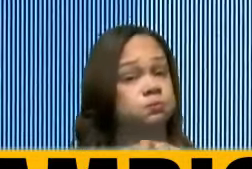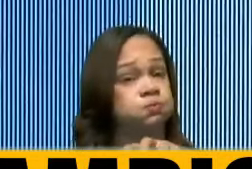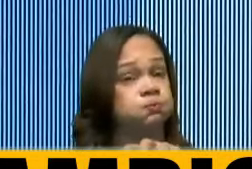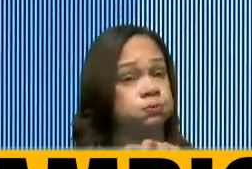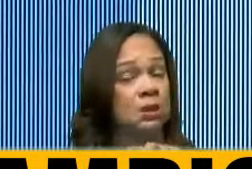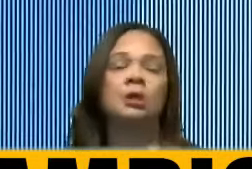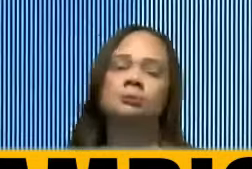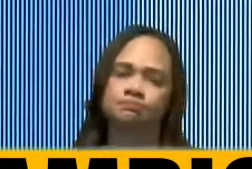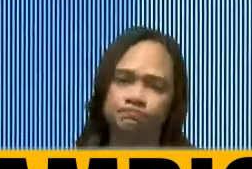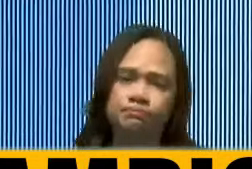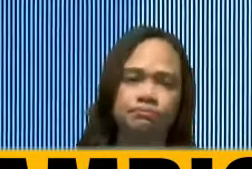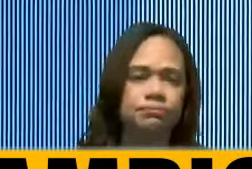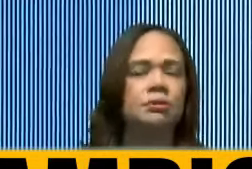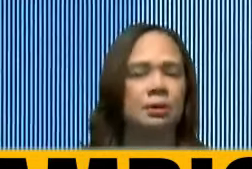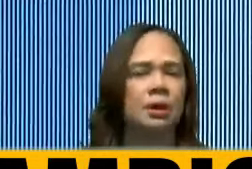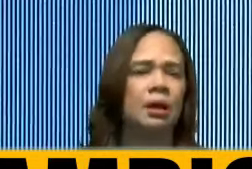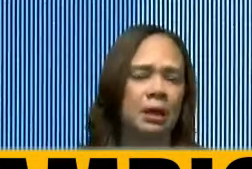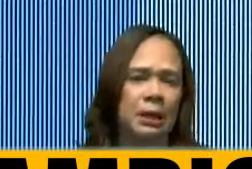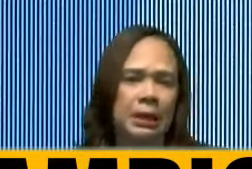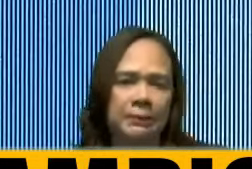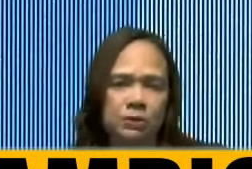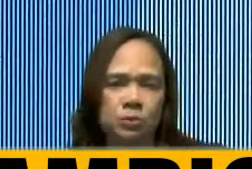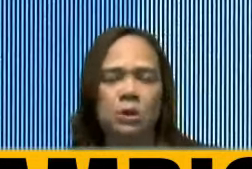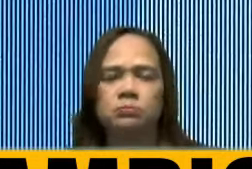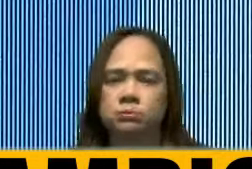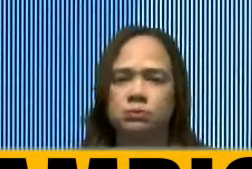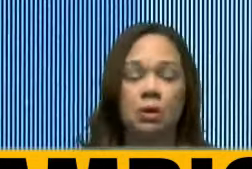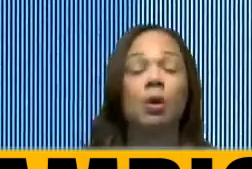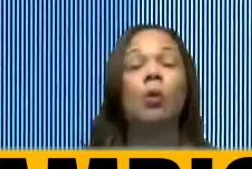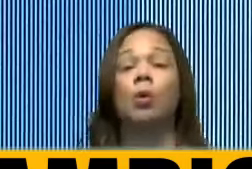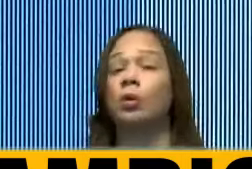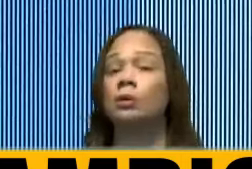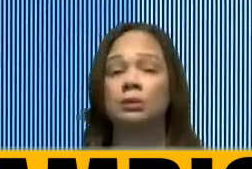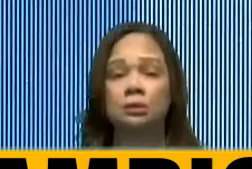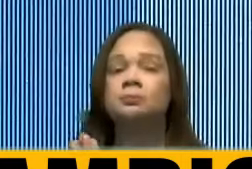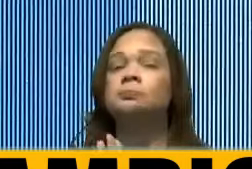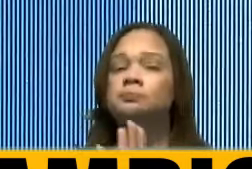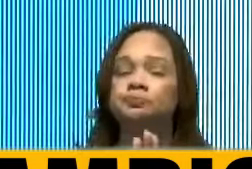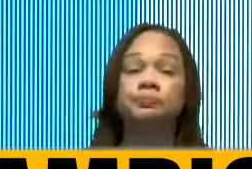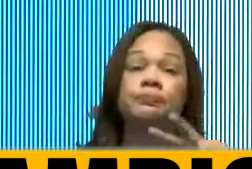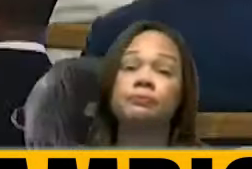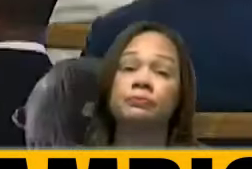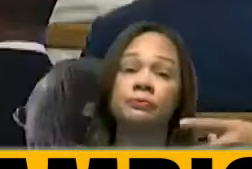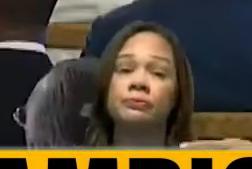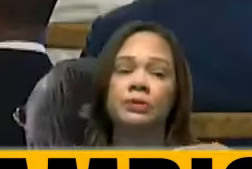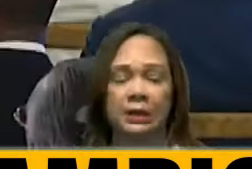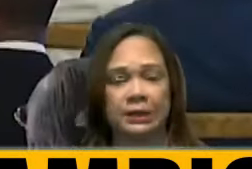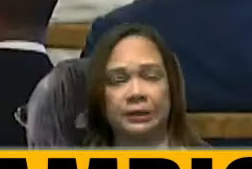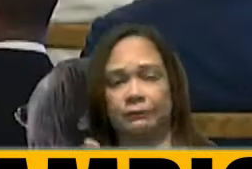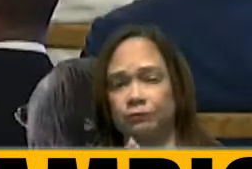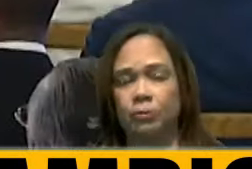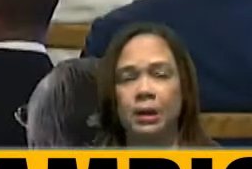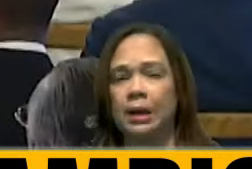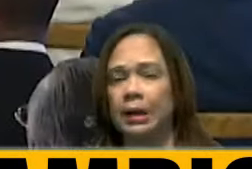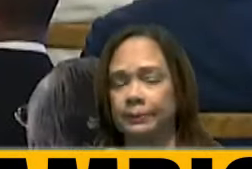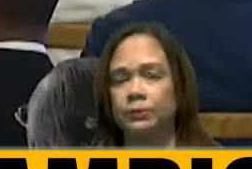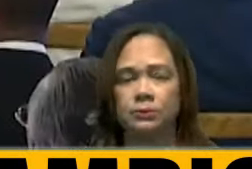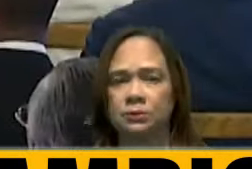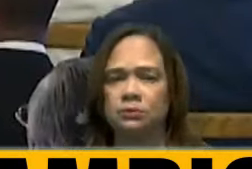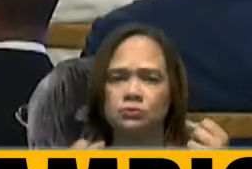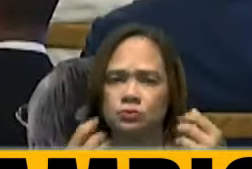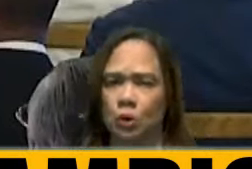dividimos alguna de todas estas instituciones pues hoy presentamos esa segunda oleada de reformas